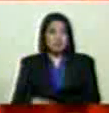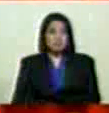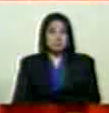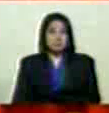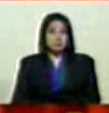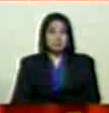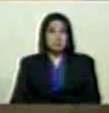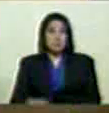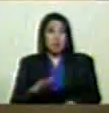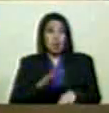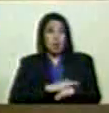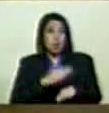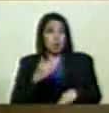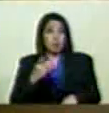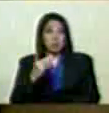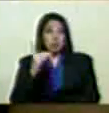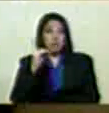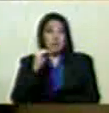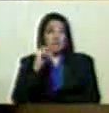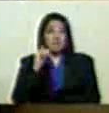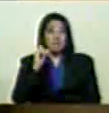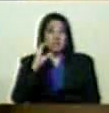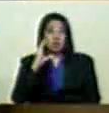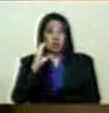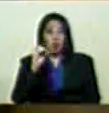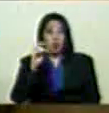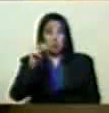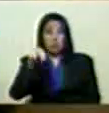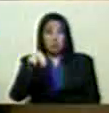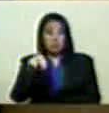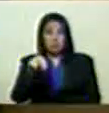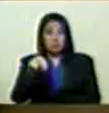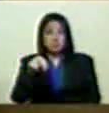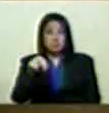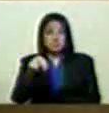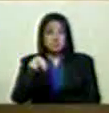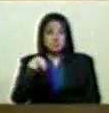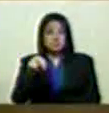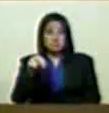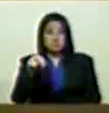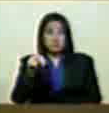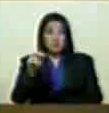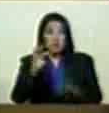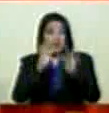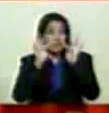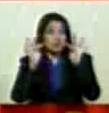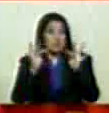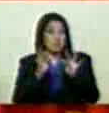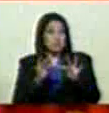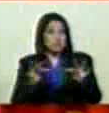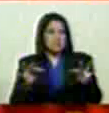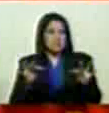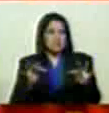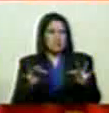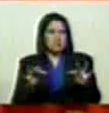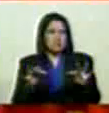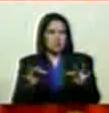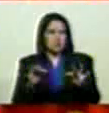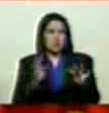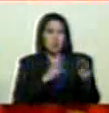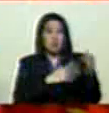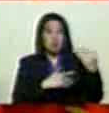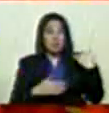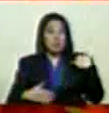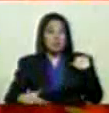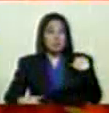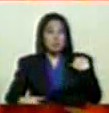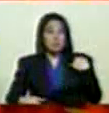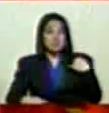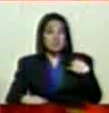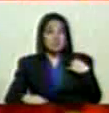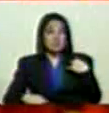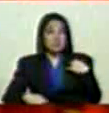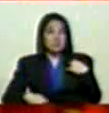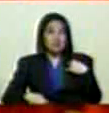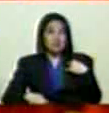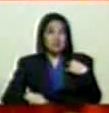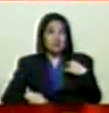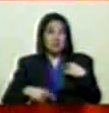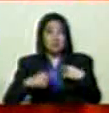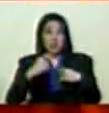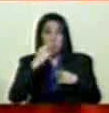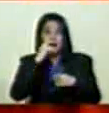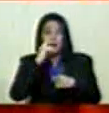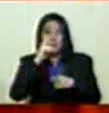Porque el DICOM fue un diseño del presidente Nicolás que